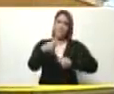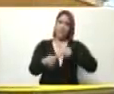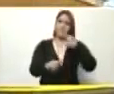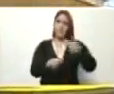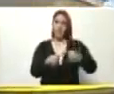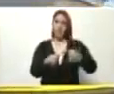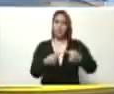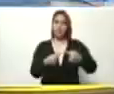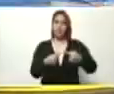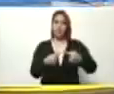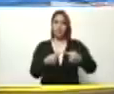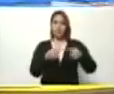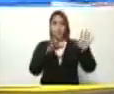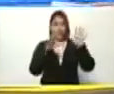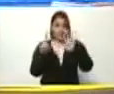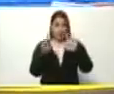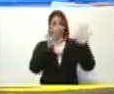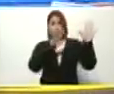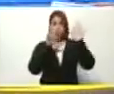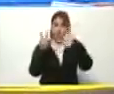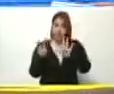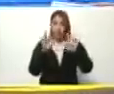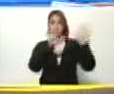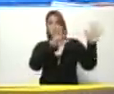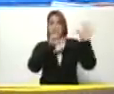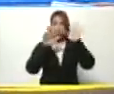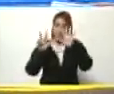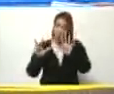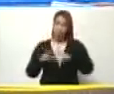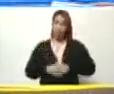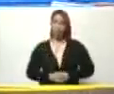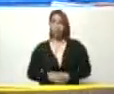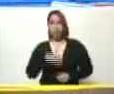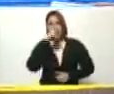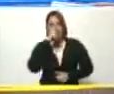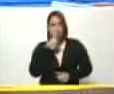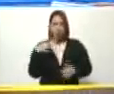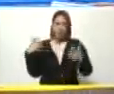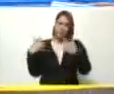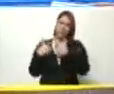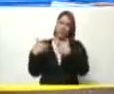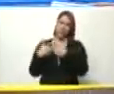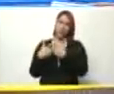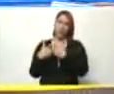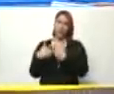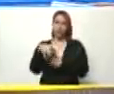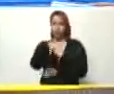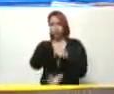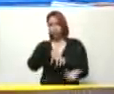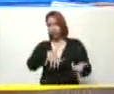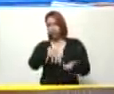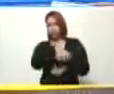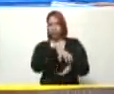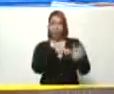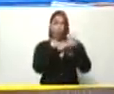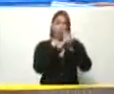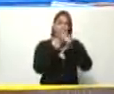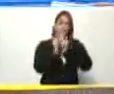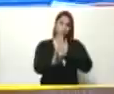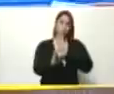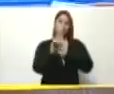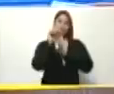película. 16, 17, el año de la guarimba, el año de la constituyente, el año de